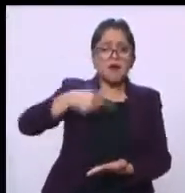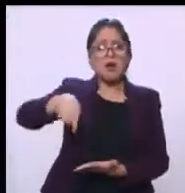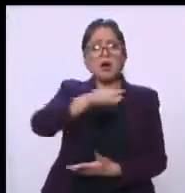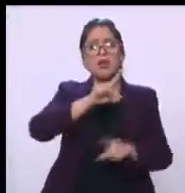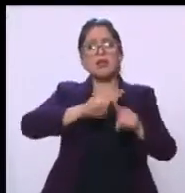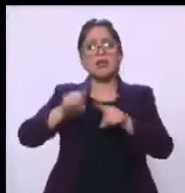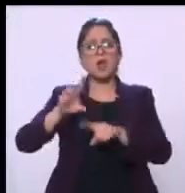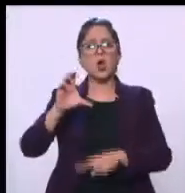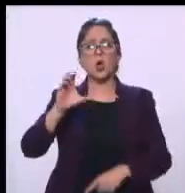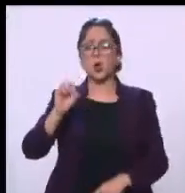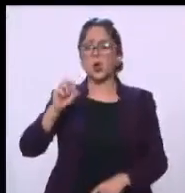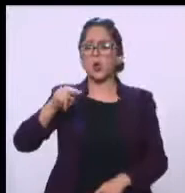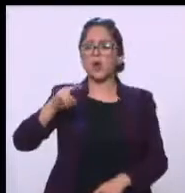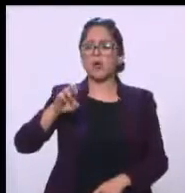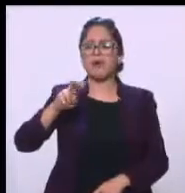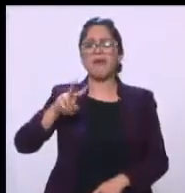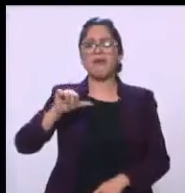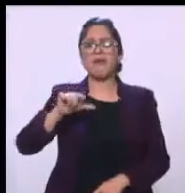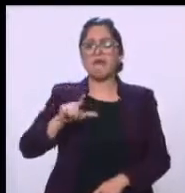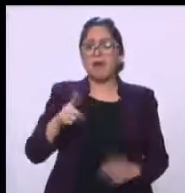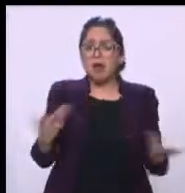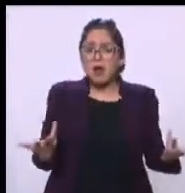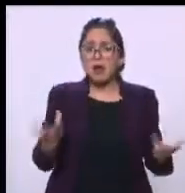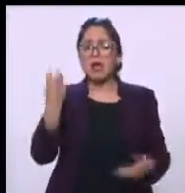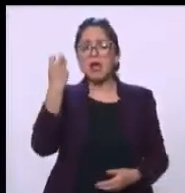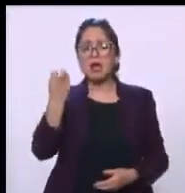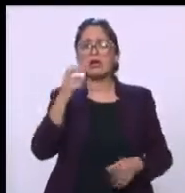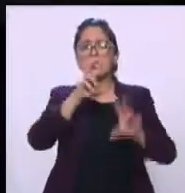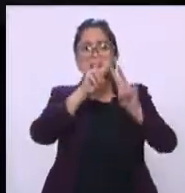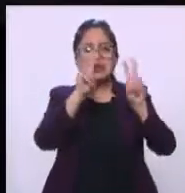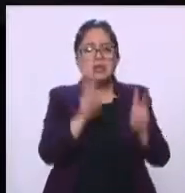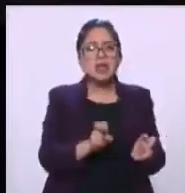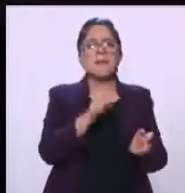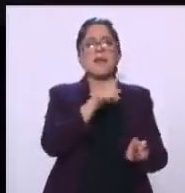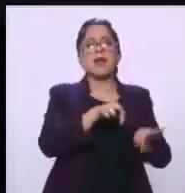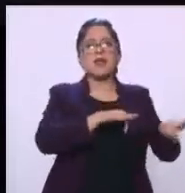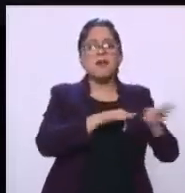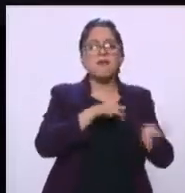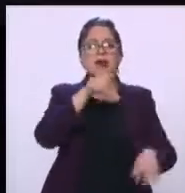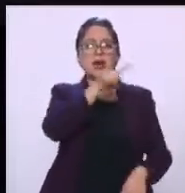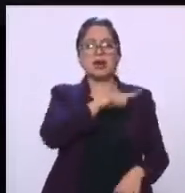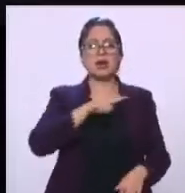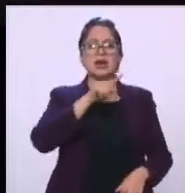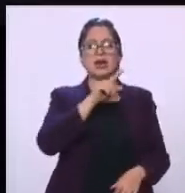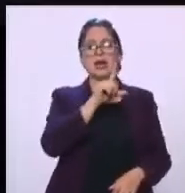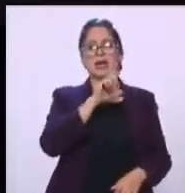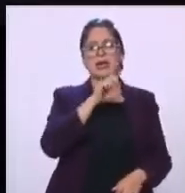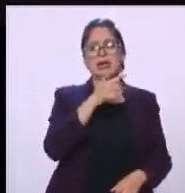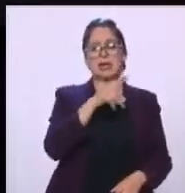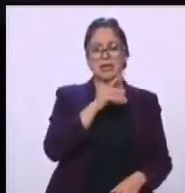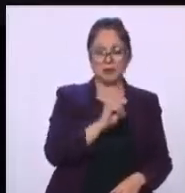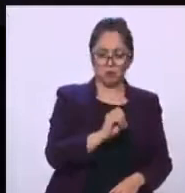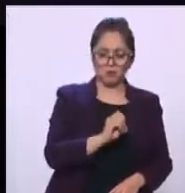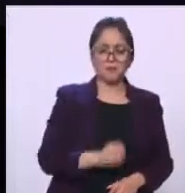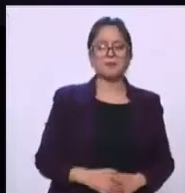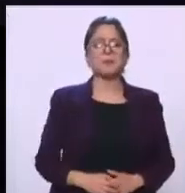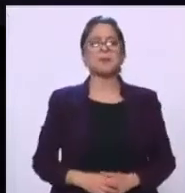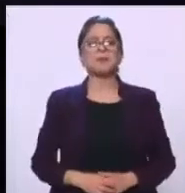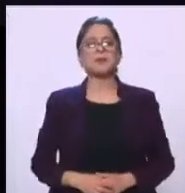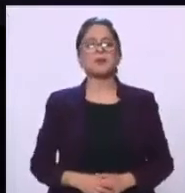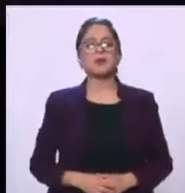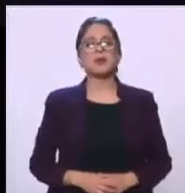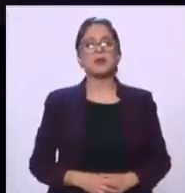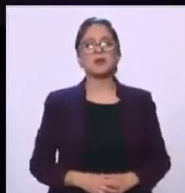informes de Coneval. Yo diría que eso en el campo de lo legislativo. No sé si en el campo presupuestario. Y que